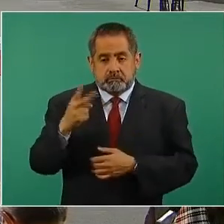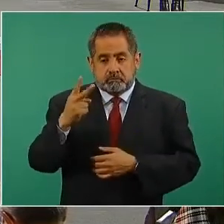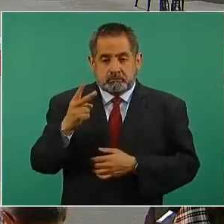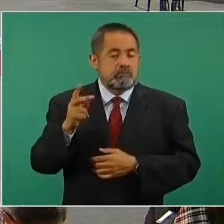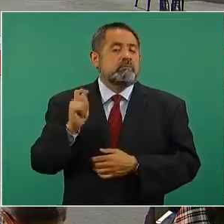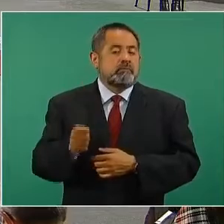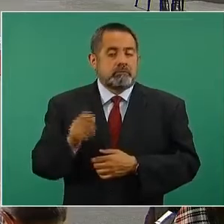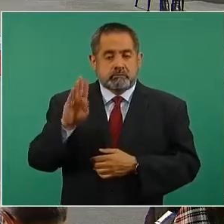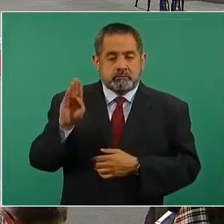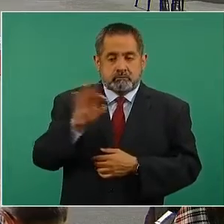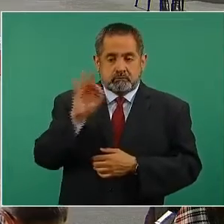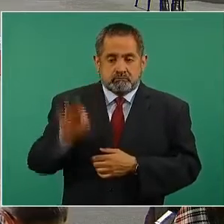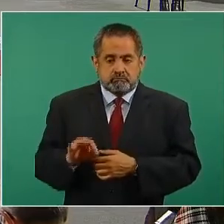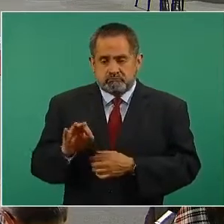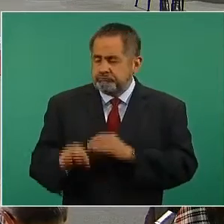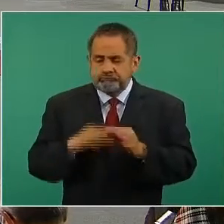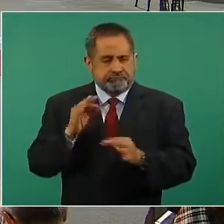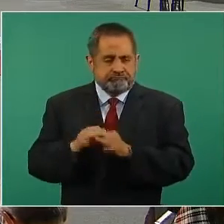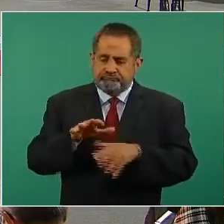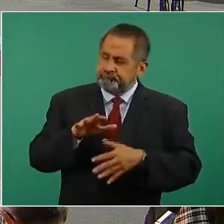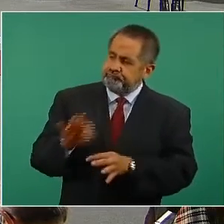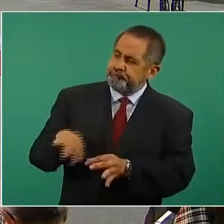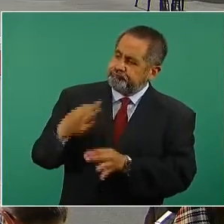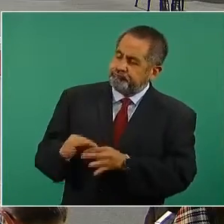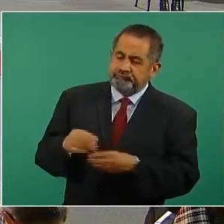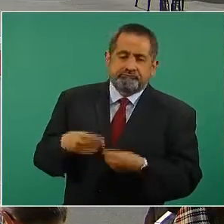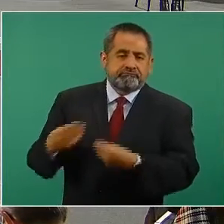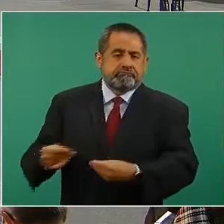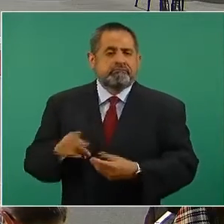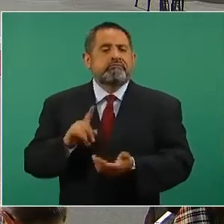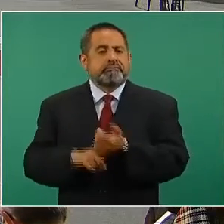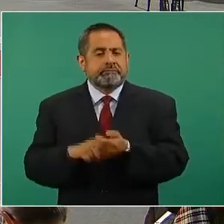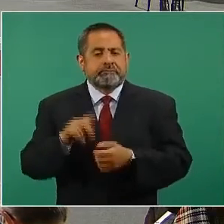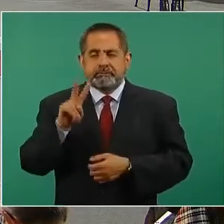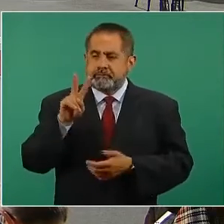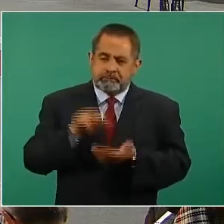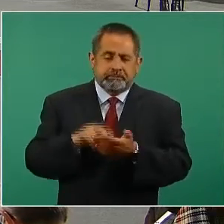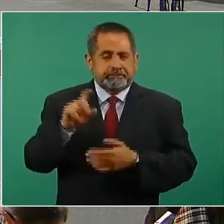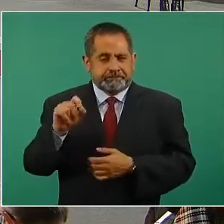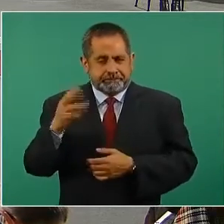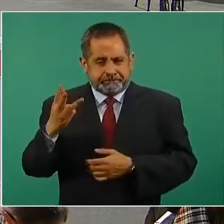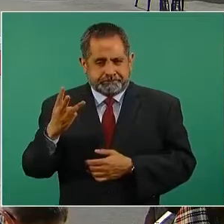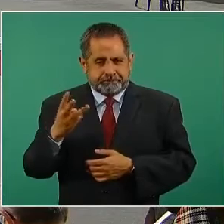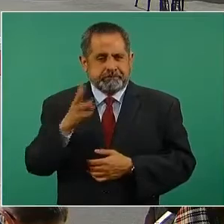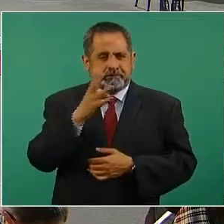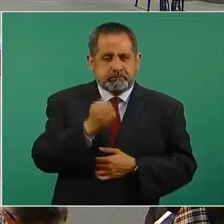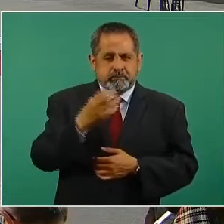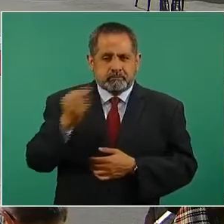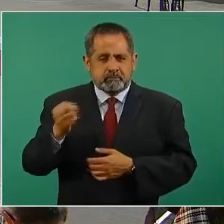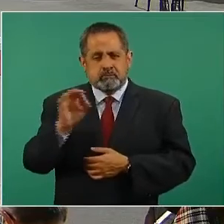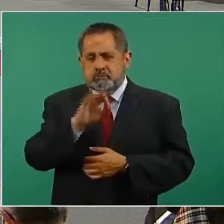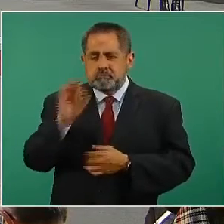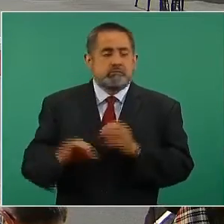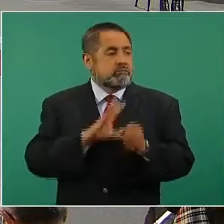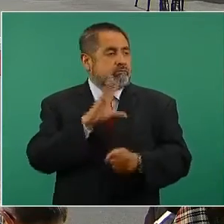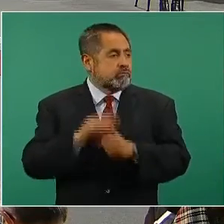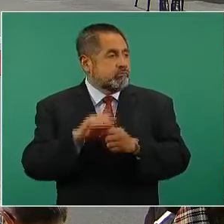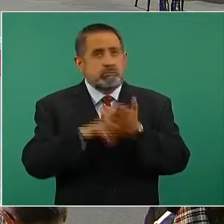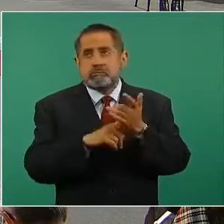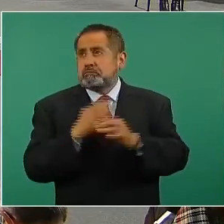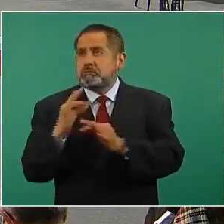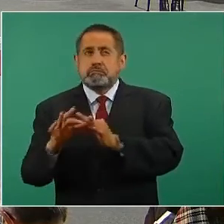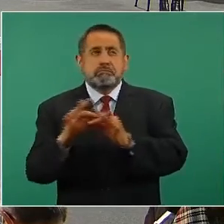de los bienes estarán entregados y restaurados, y para el 2023, el 99% de los bienes